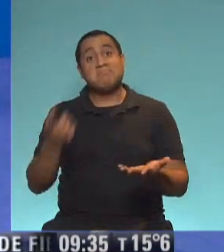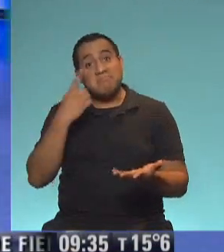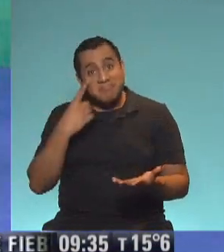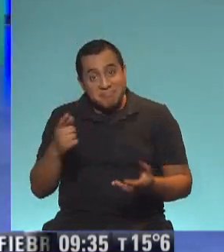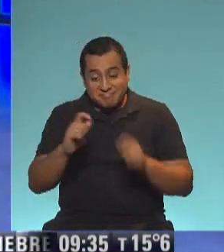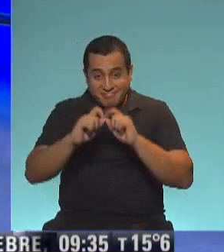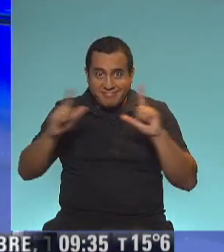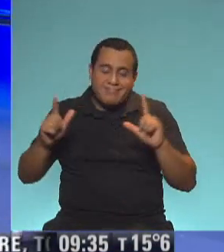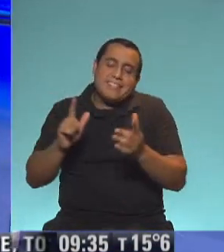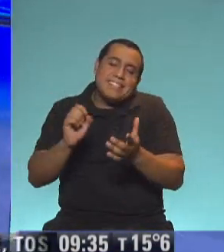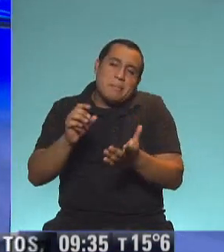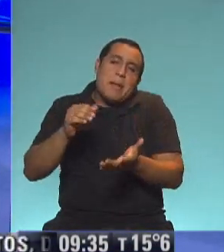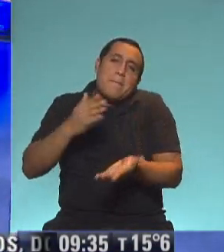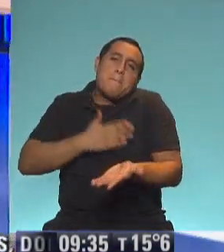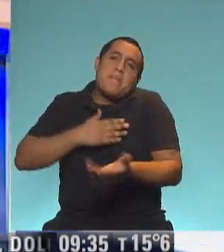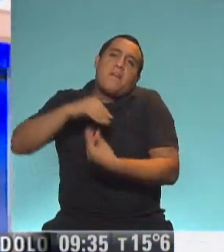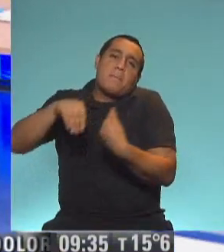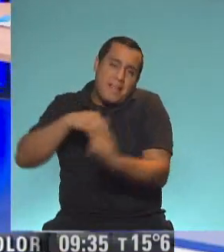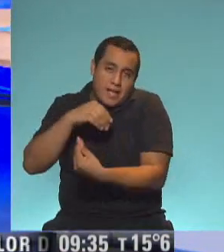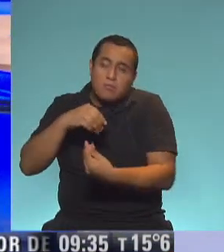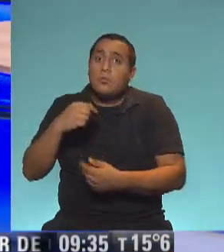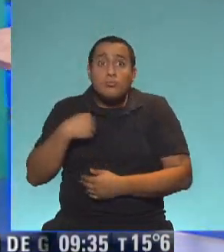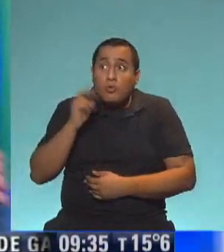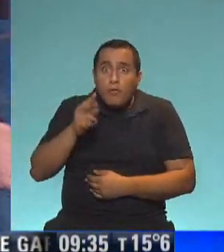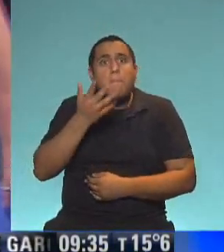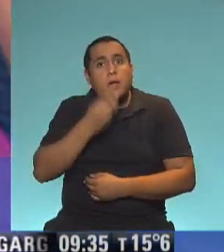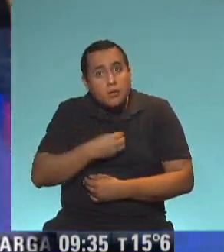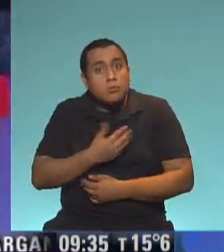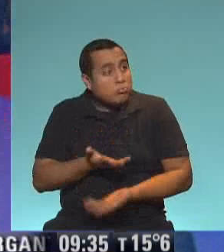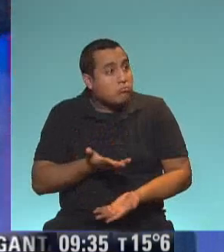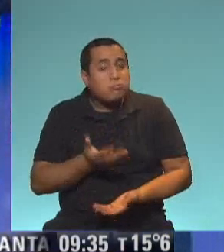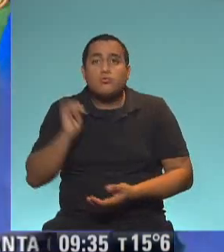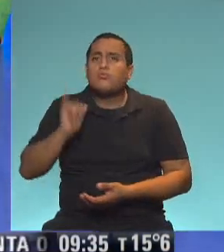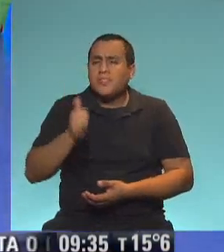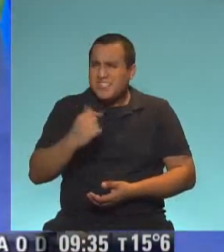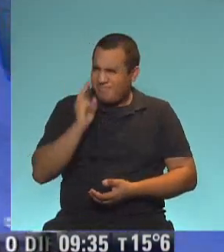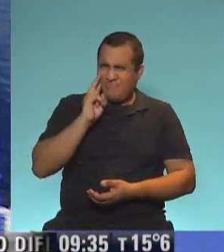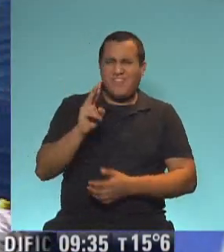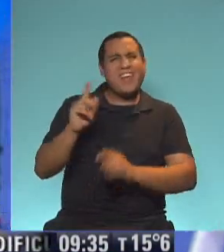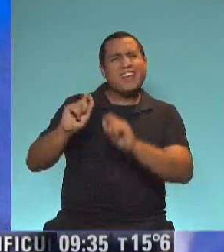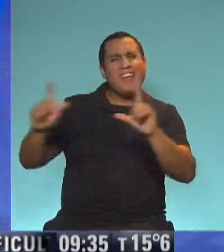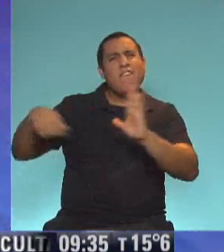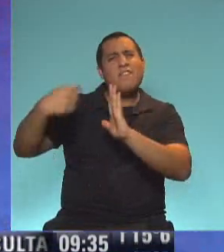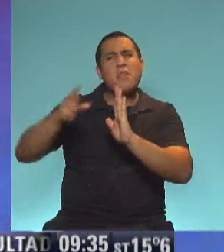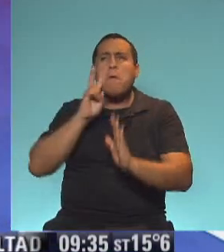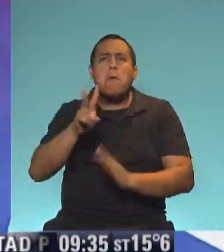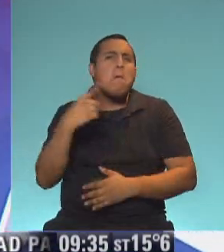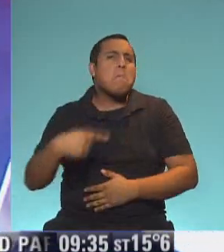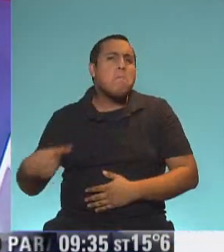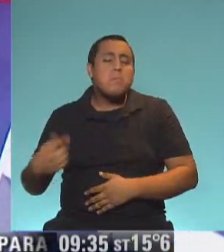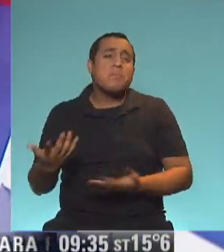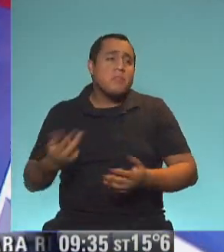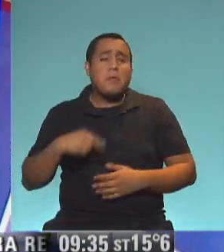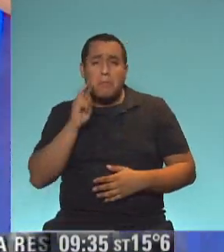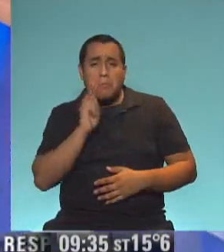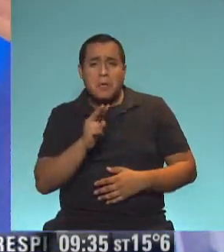El tape, mi familia, que me encantó. ¿Te gustó? Sí, a mí también me encantó. Bueno, ¿y qué pudimos ver en este video? ¿Qué vieron ustedes en su y casa? Y